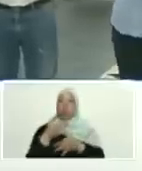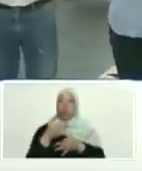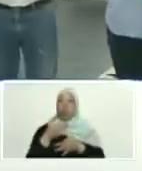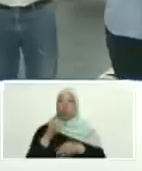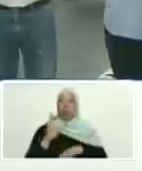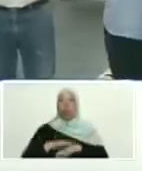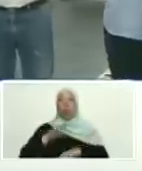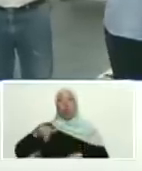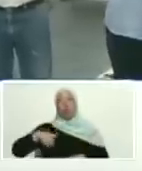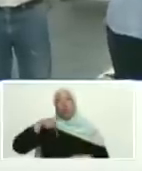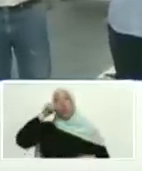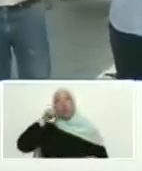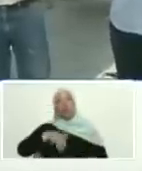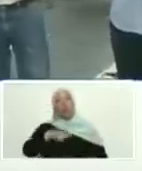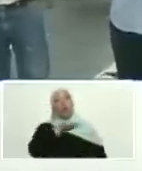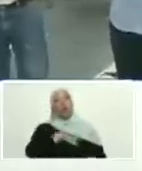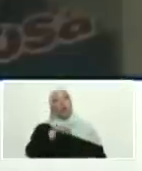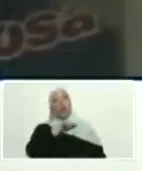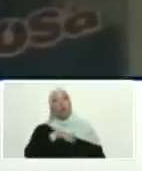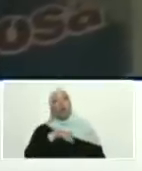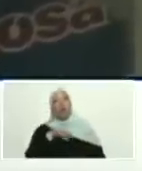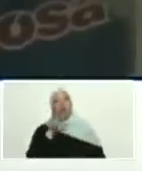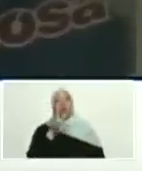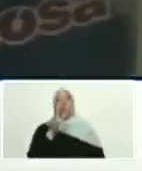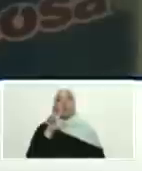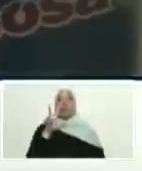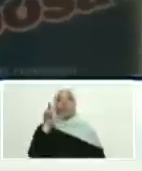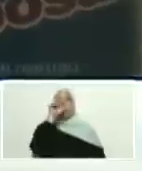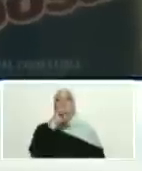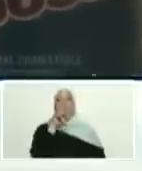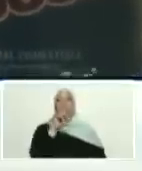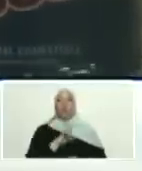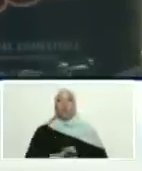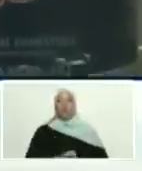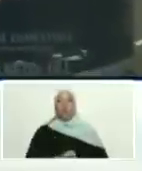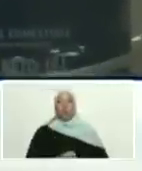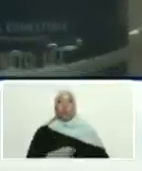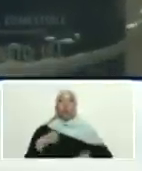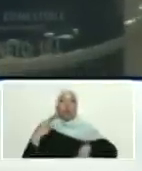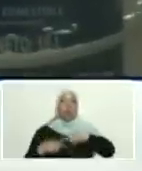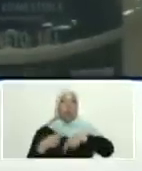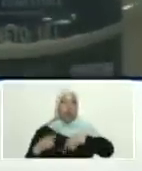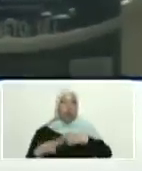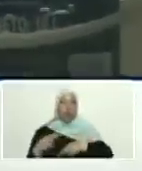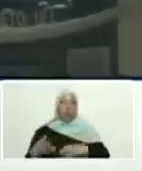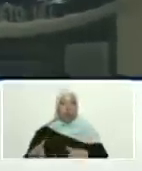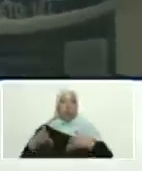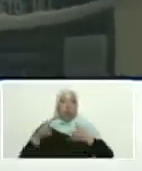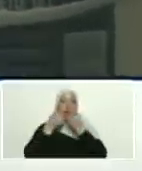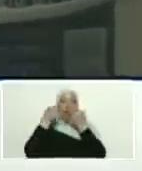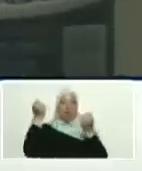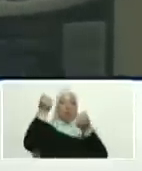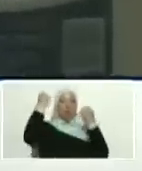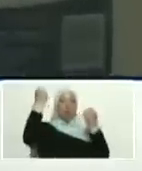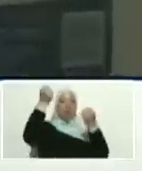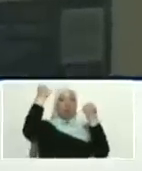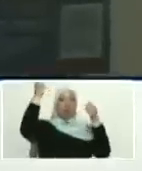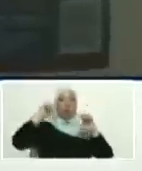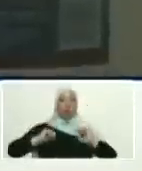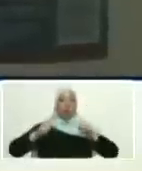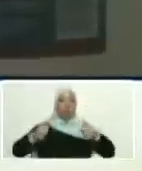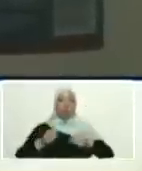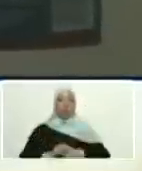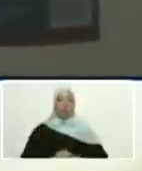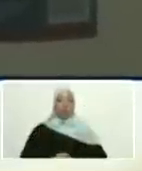qué nuestro pueblo en estos 33 años de rebelión, de refundación,